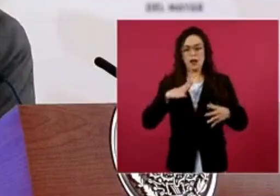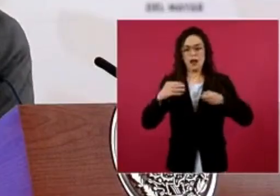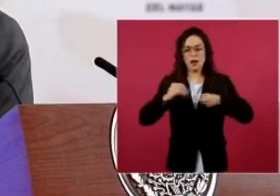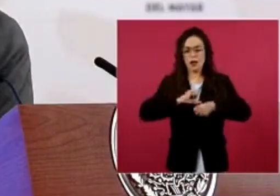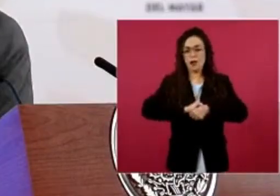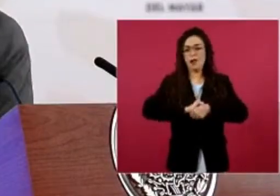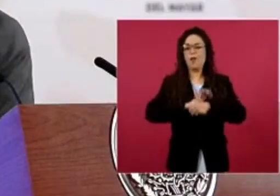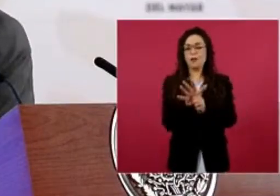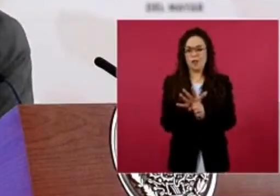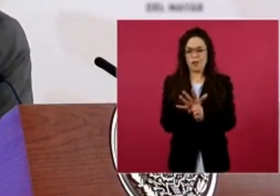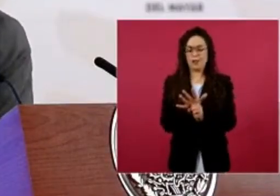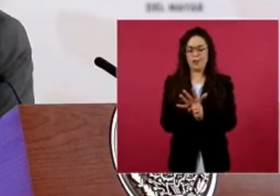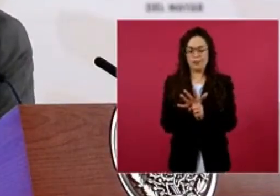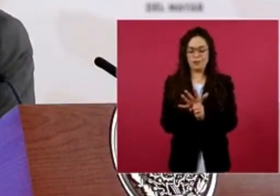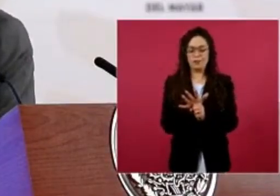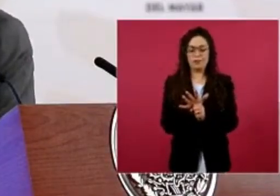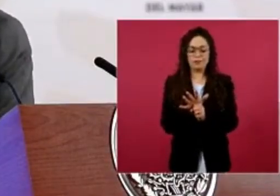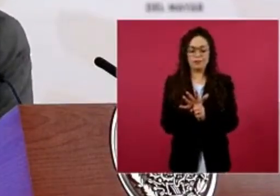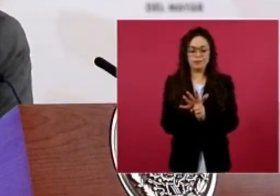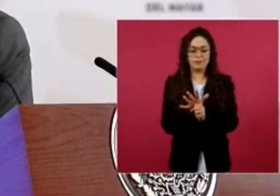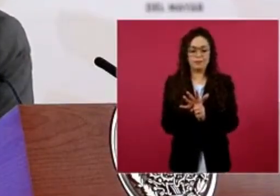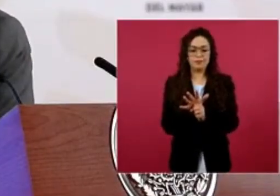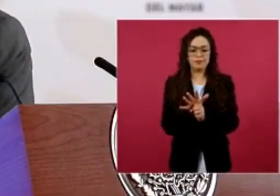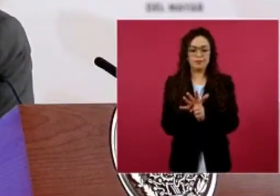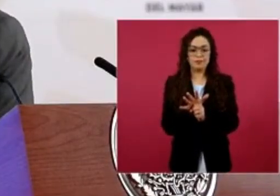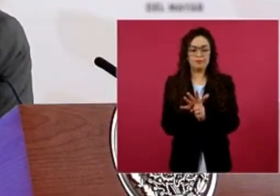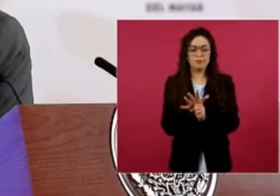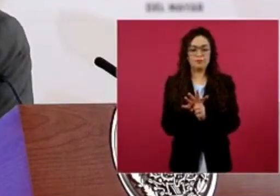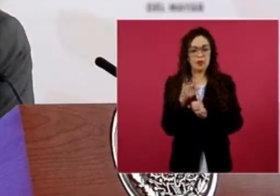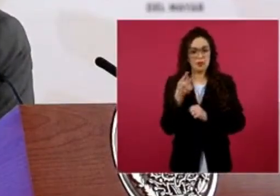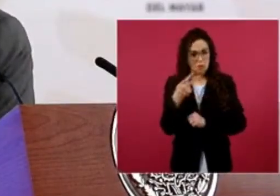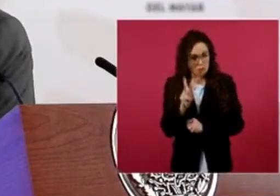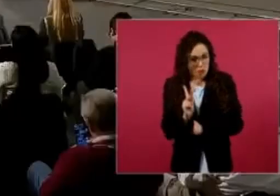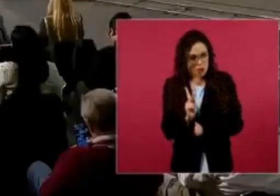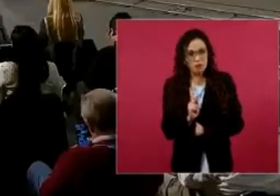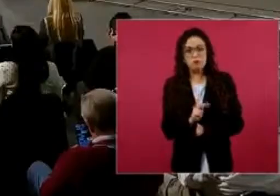¿Cómo logramos mantener